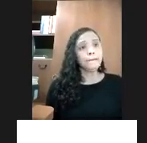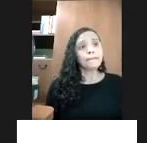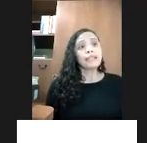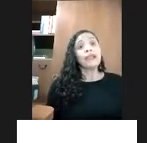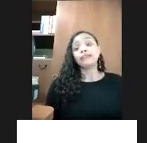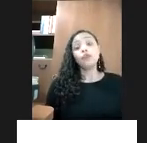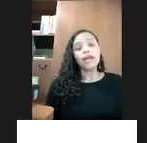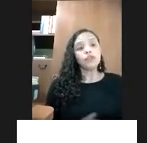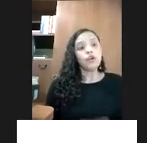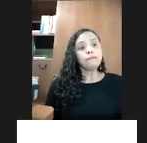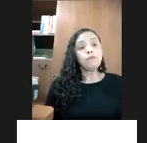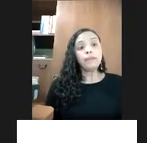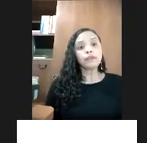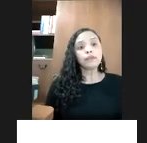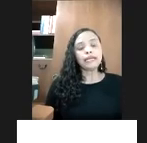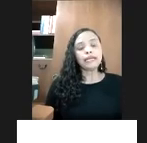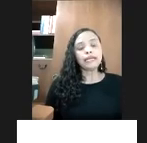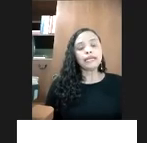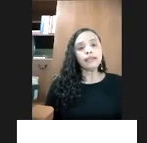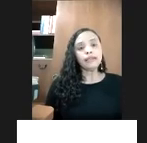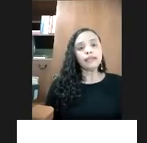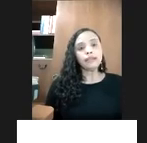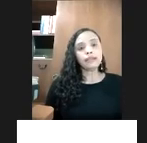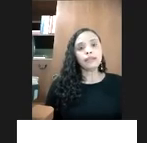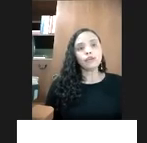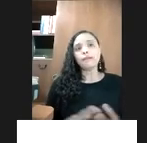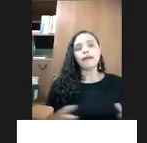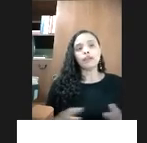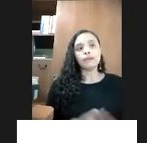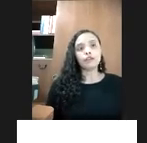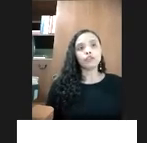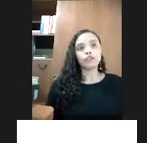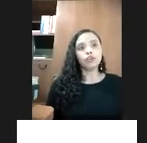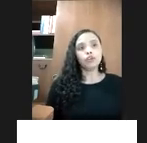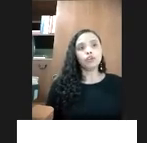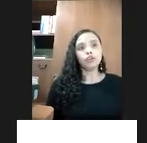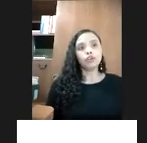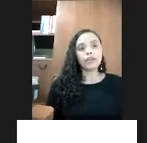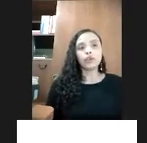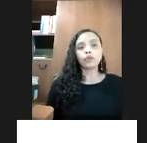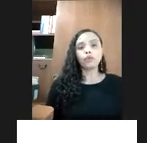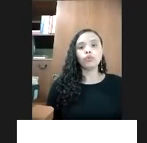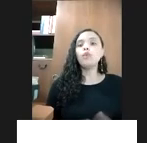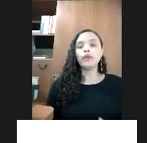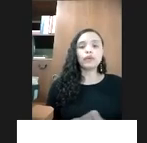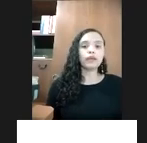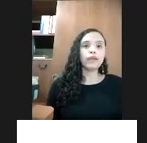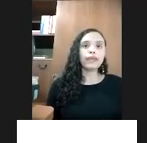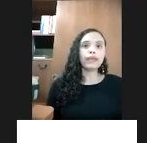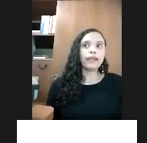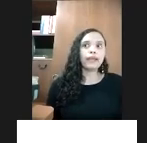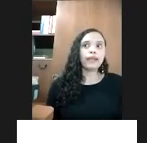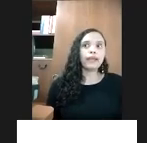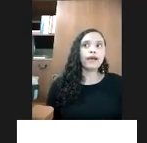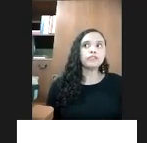Este es un dato muy importante y nos llama, o sea, para nosotros y para nuestro grupo de encuestadores